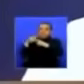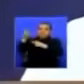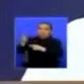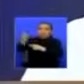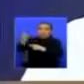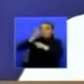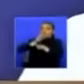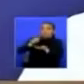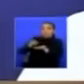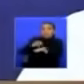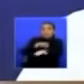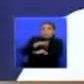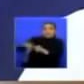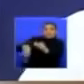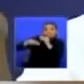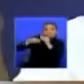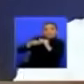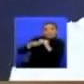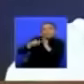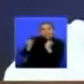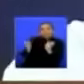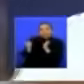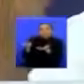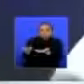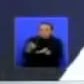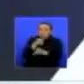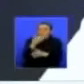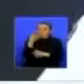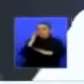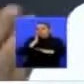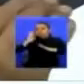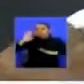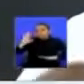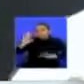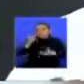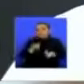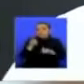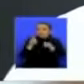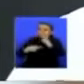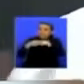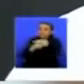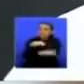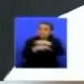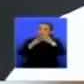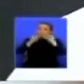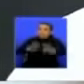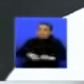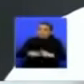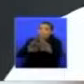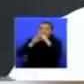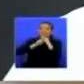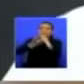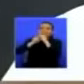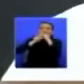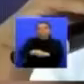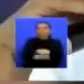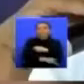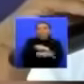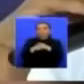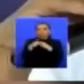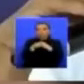del mercado más un precio para un premio por garantizar el petróleo y nos permite acceso al financiamiento. Ganamos